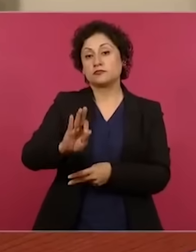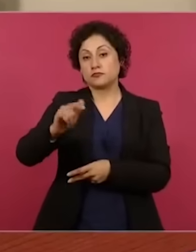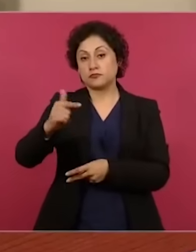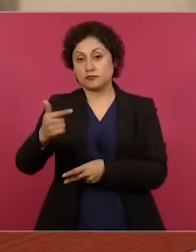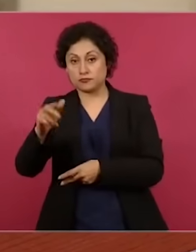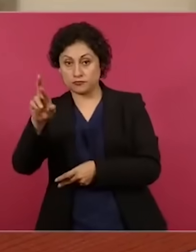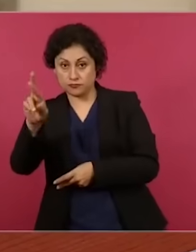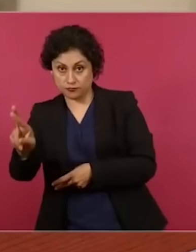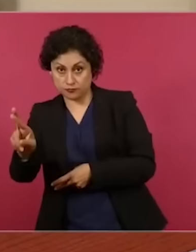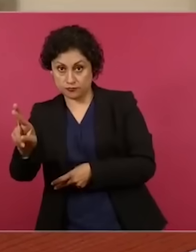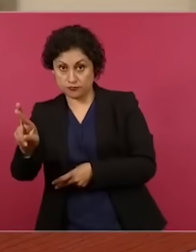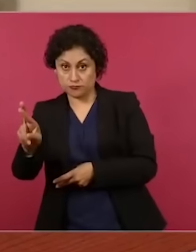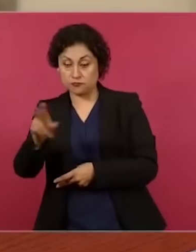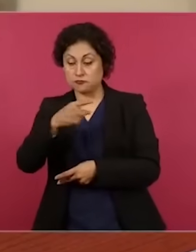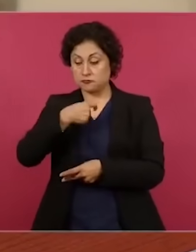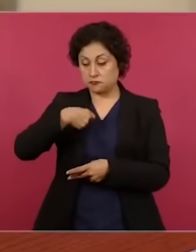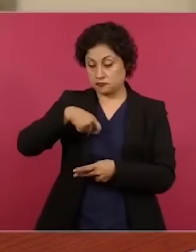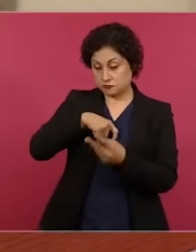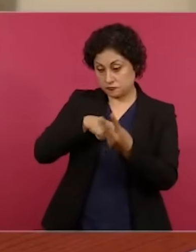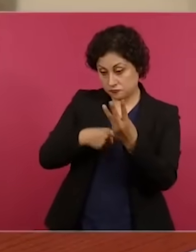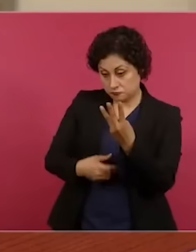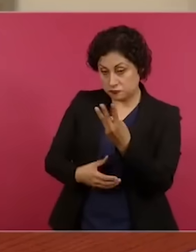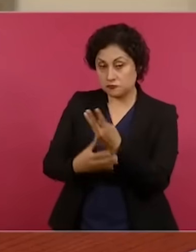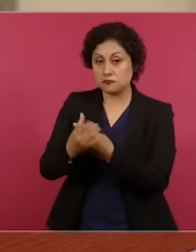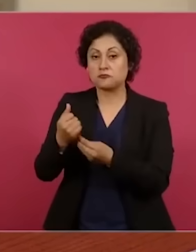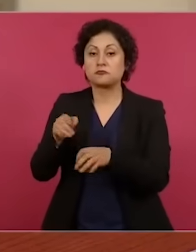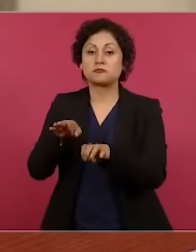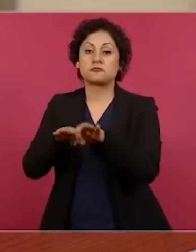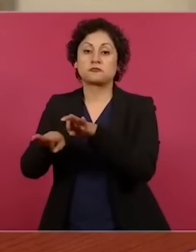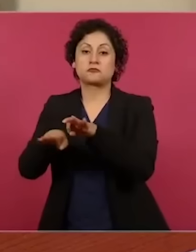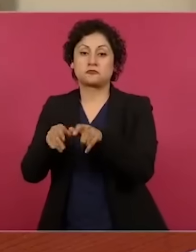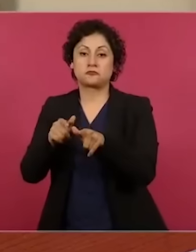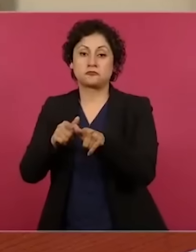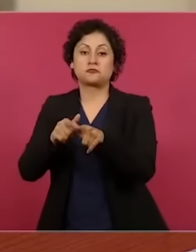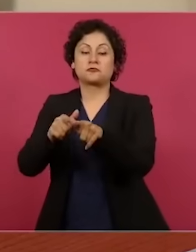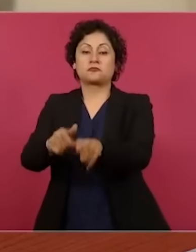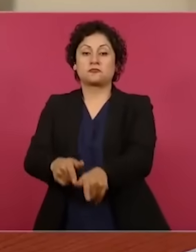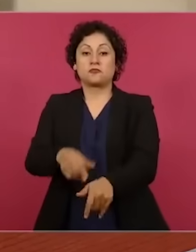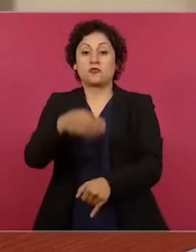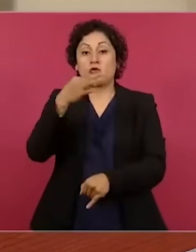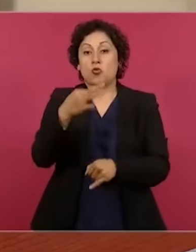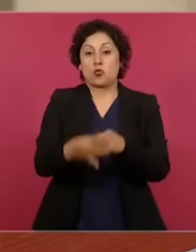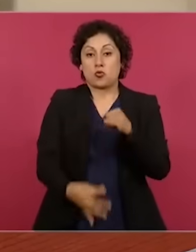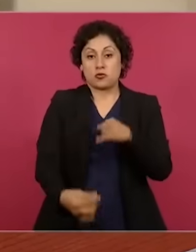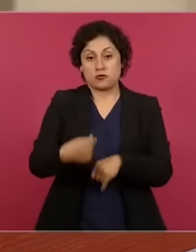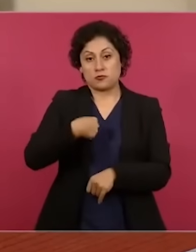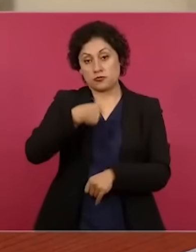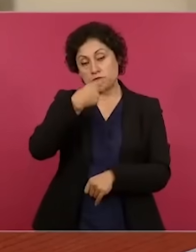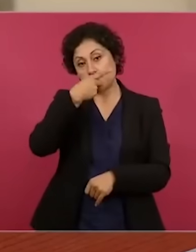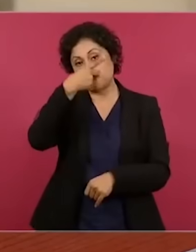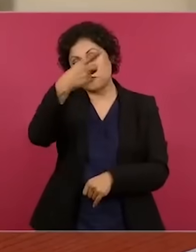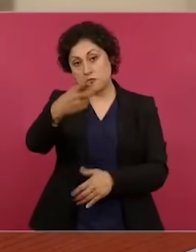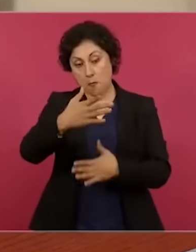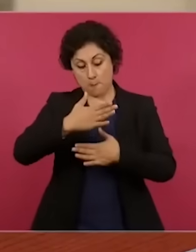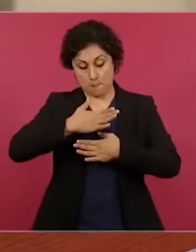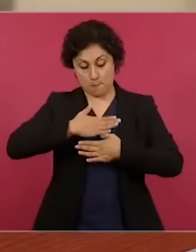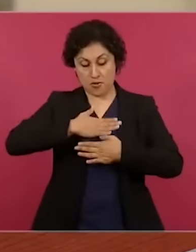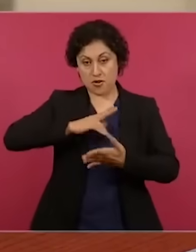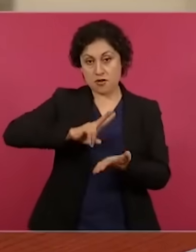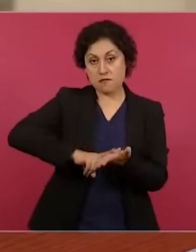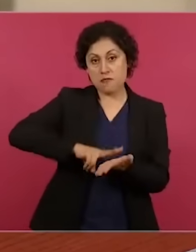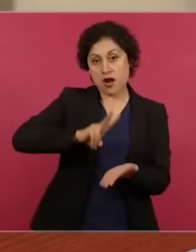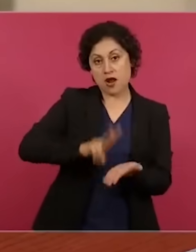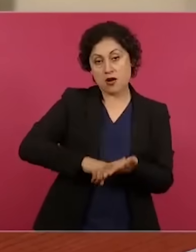República. Por último, les manifiesto que mantengo convicciones y principios, que es lo que estimo